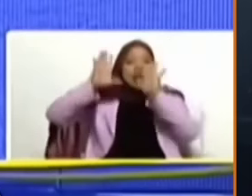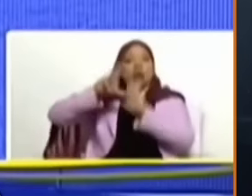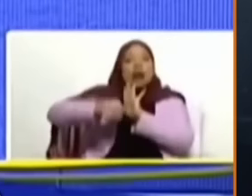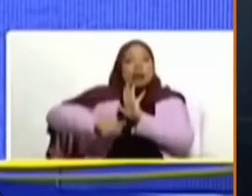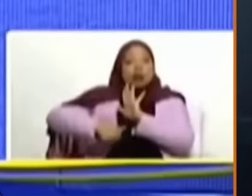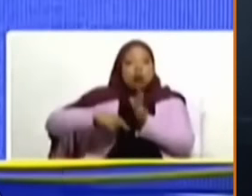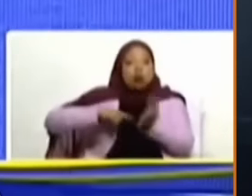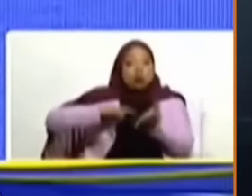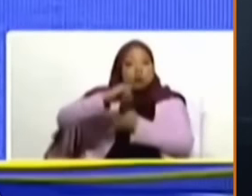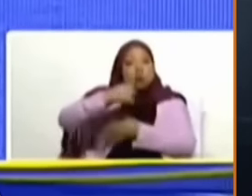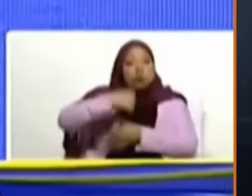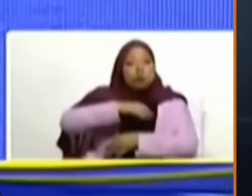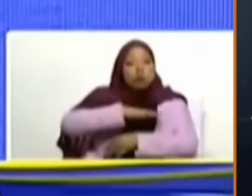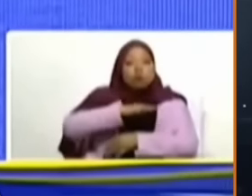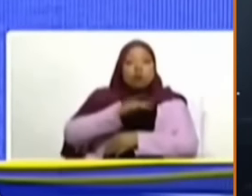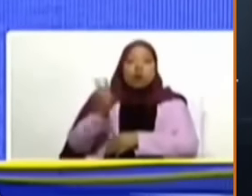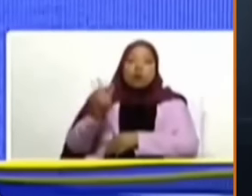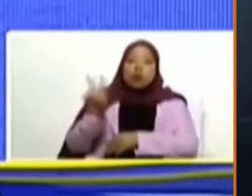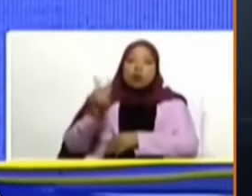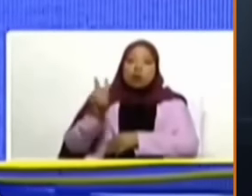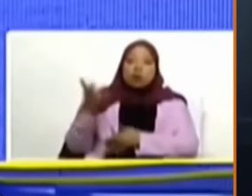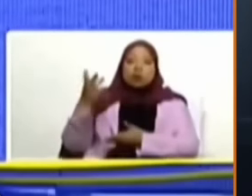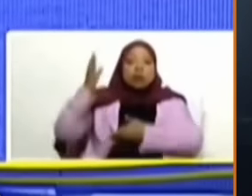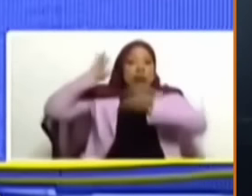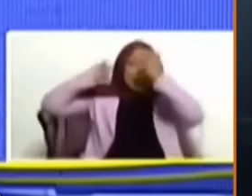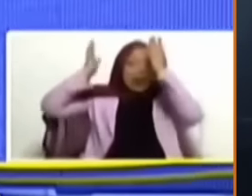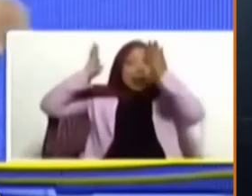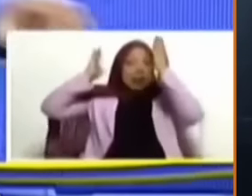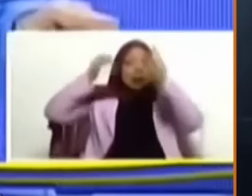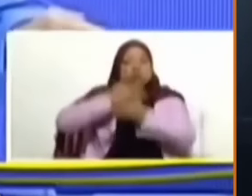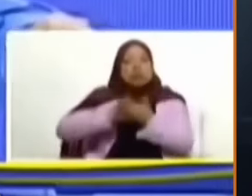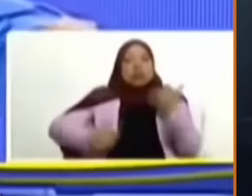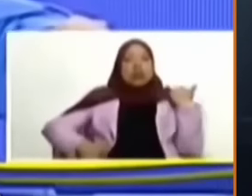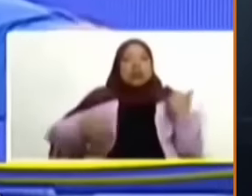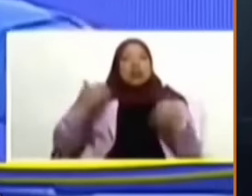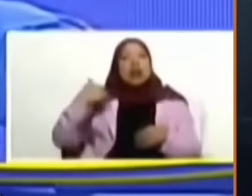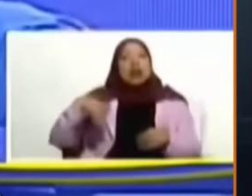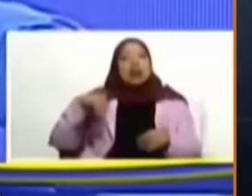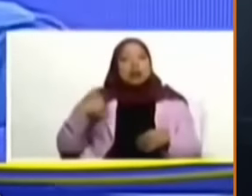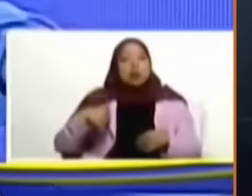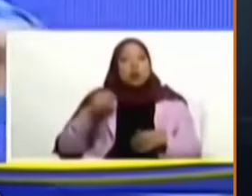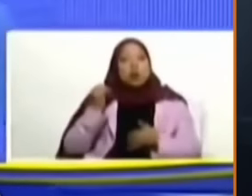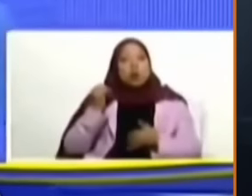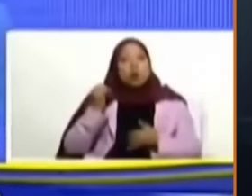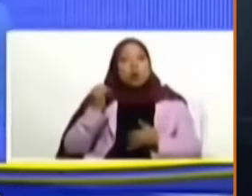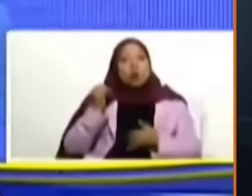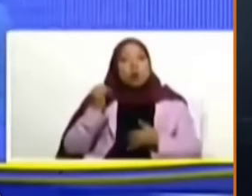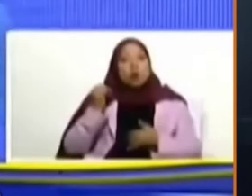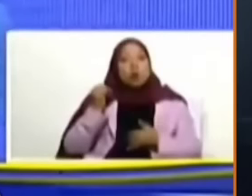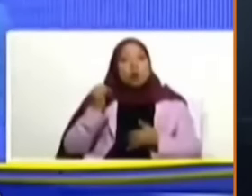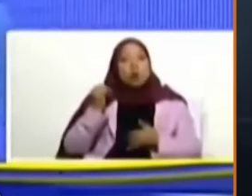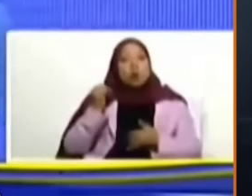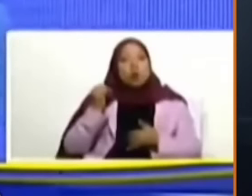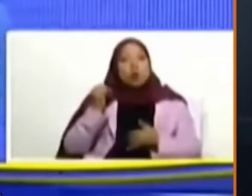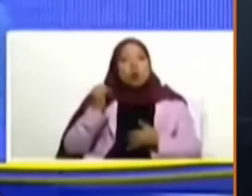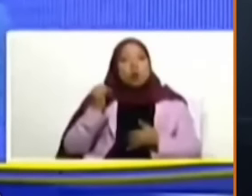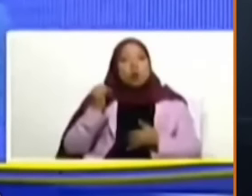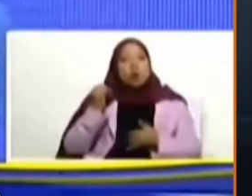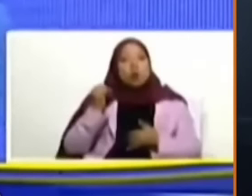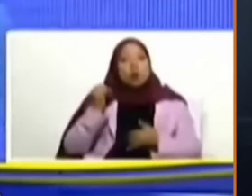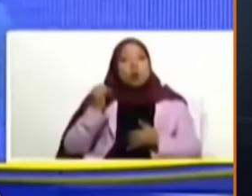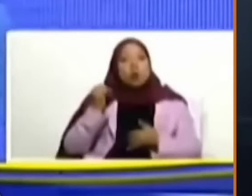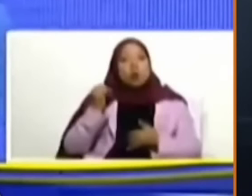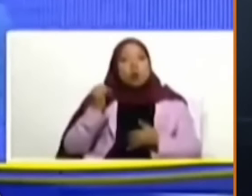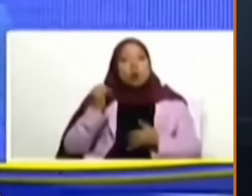Venezuela Javier Miley el Héroe de la ultraderecha de los apellidos es Miley está es